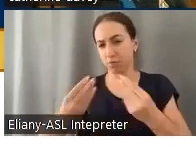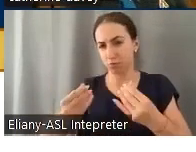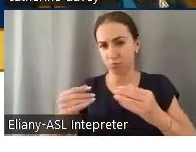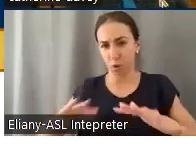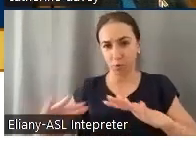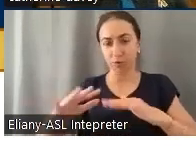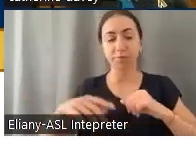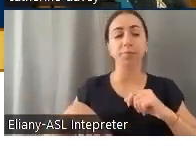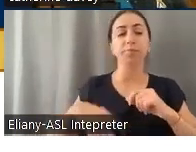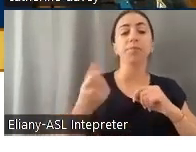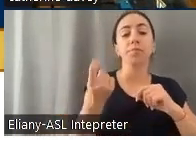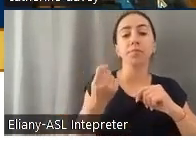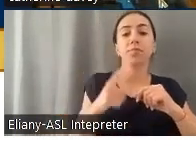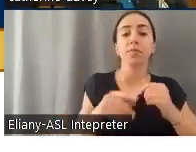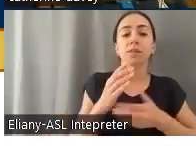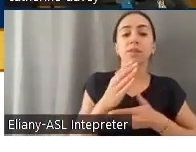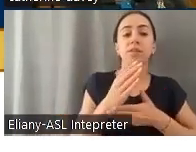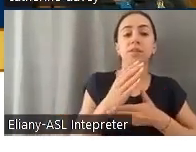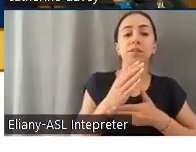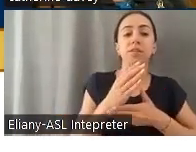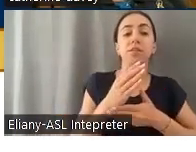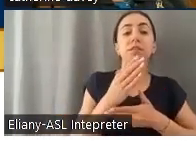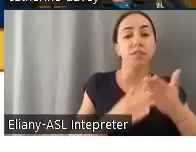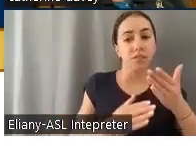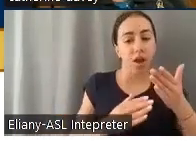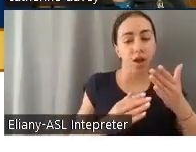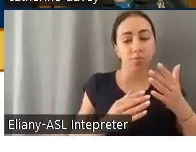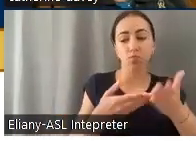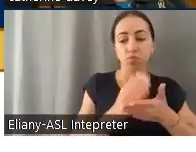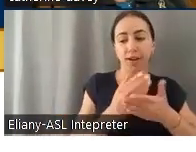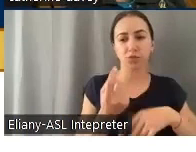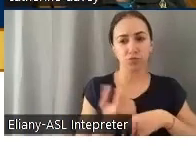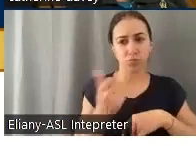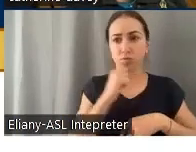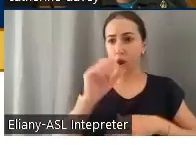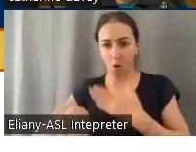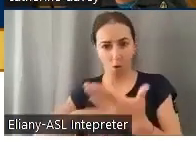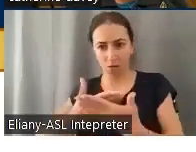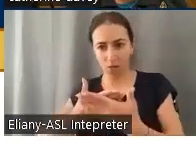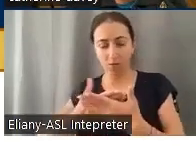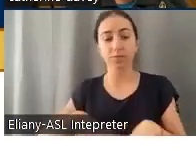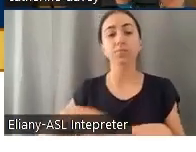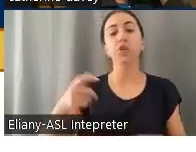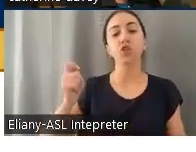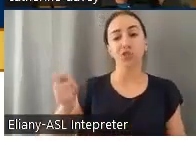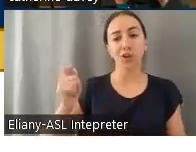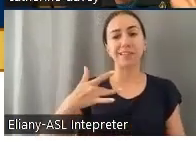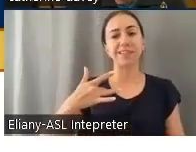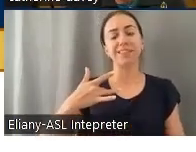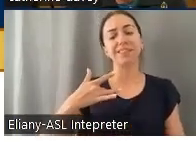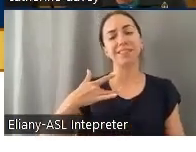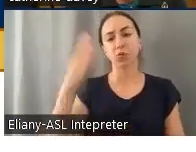Bajo defensa tutelar, la ley es muy clara que algunos, pero no todos los derechos pueden ser